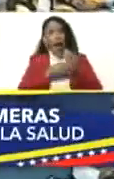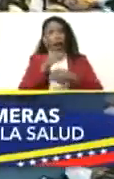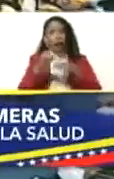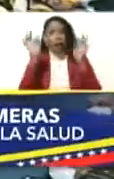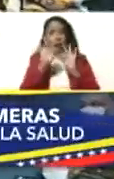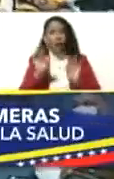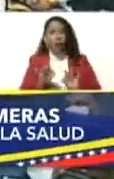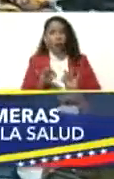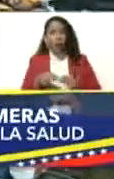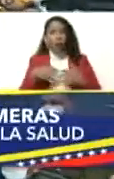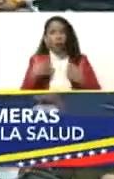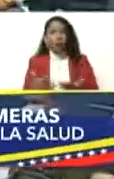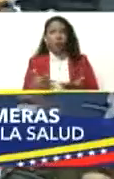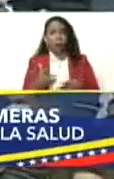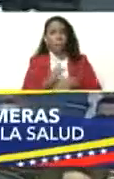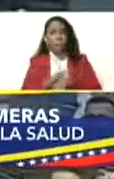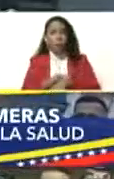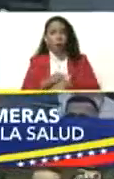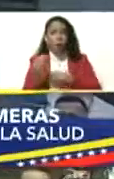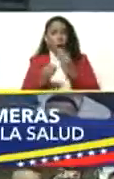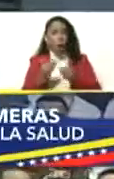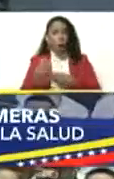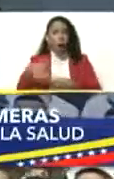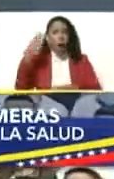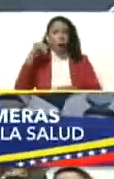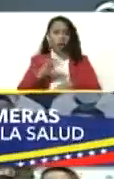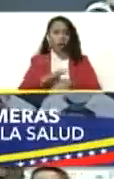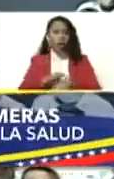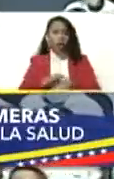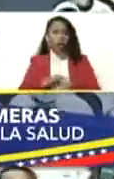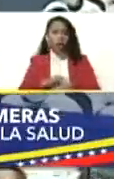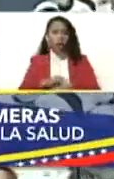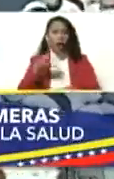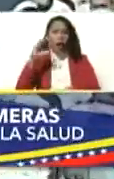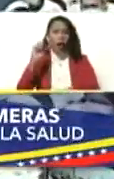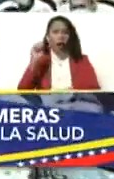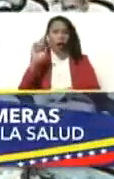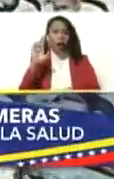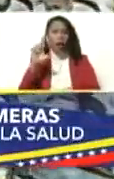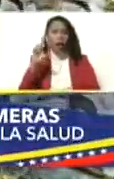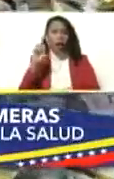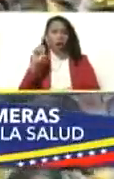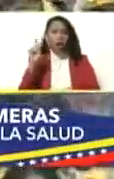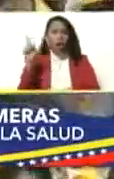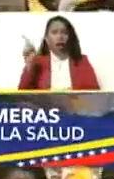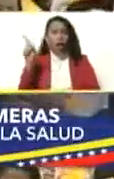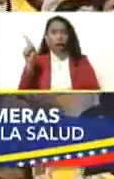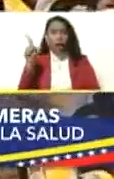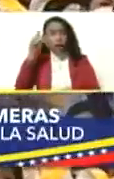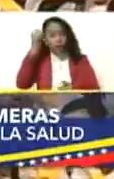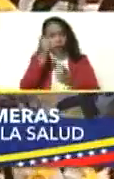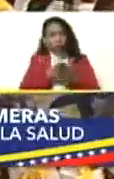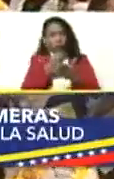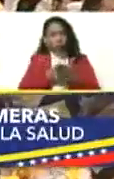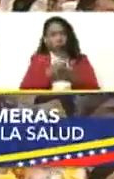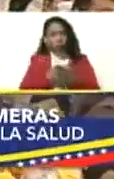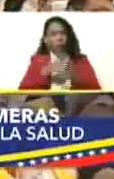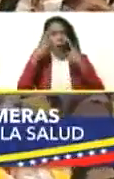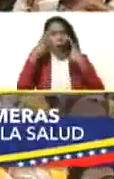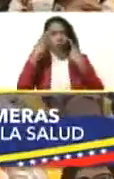de el médico como fue el doctor Carlos Albert Arbelo, cuyo desempeño profesional transitó por